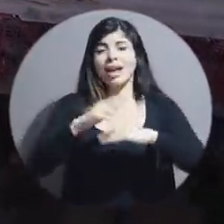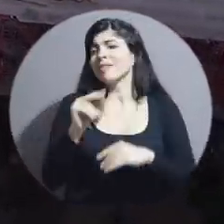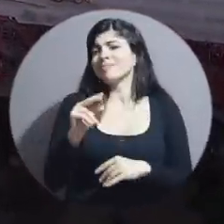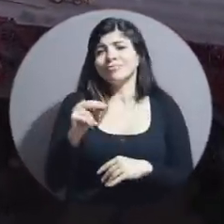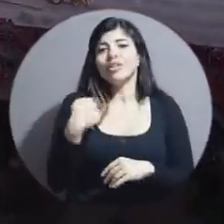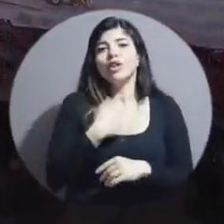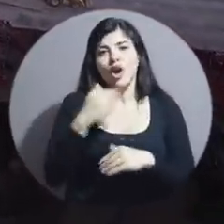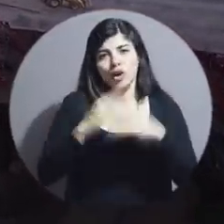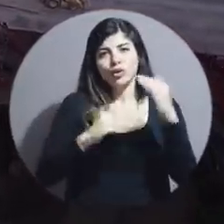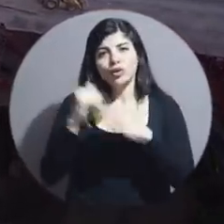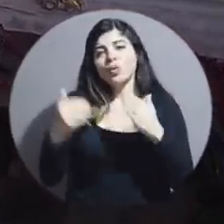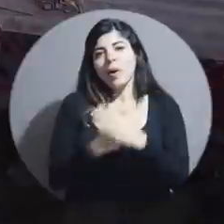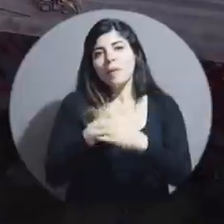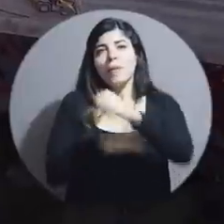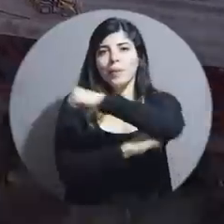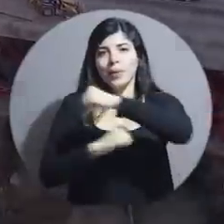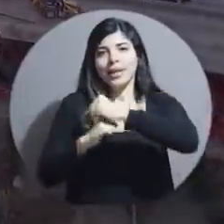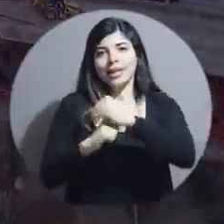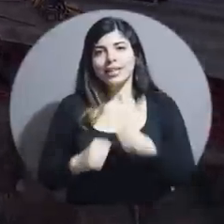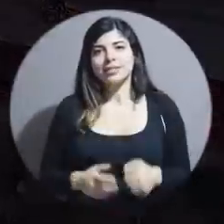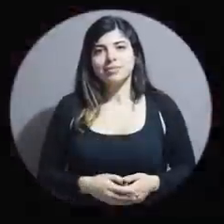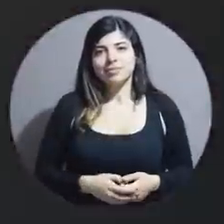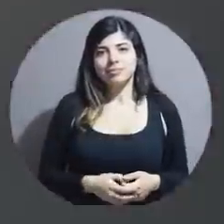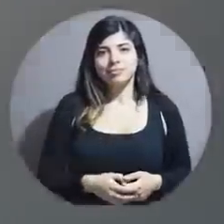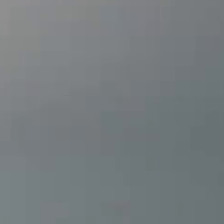platina, construimos un puente nuevo.